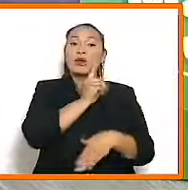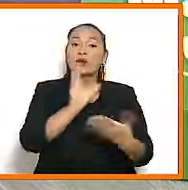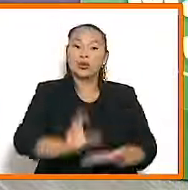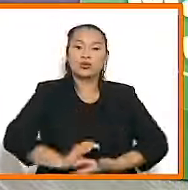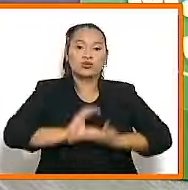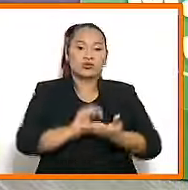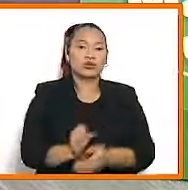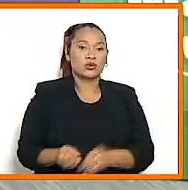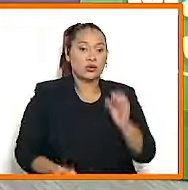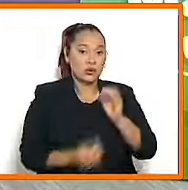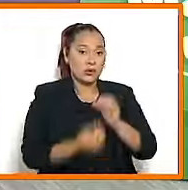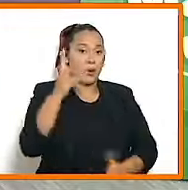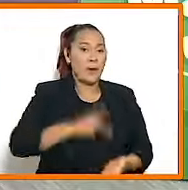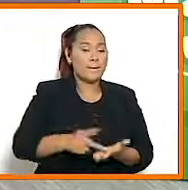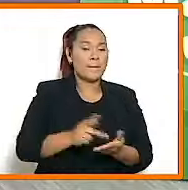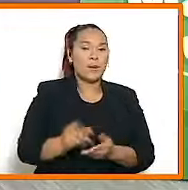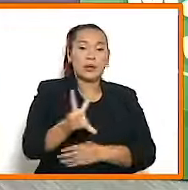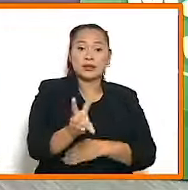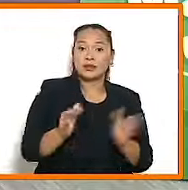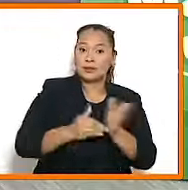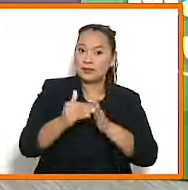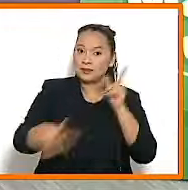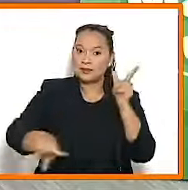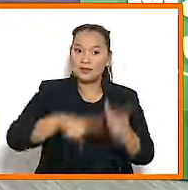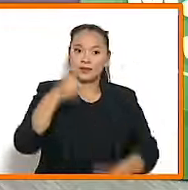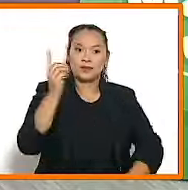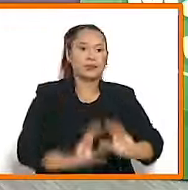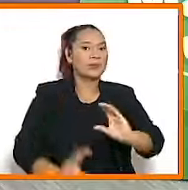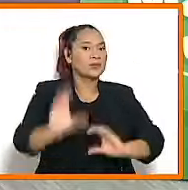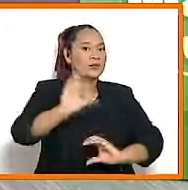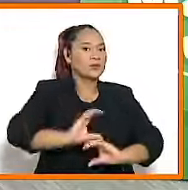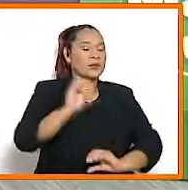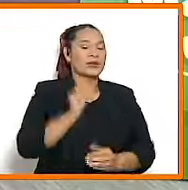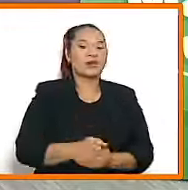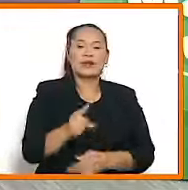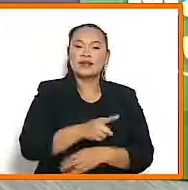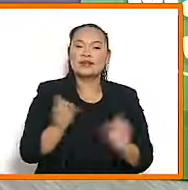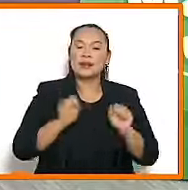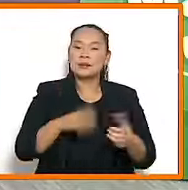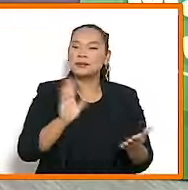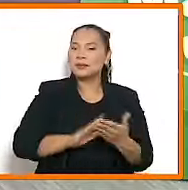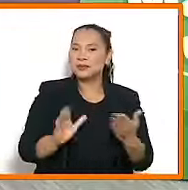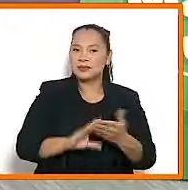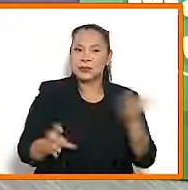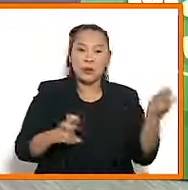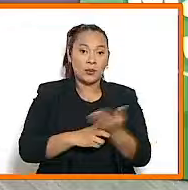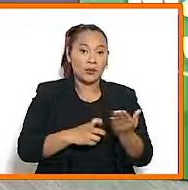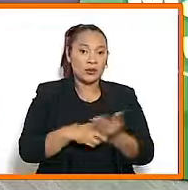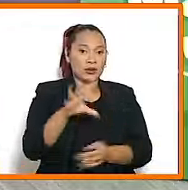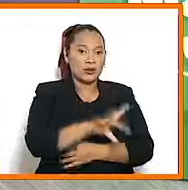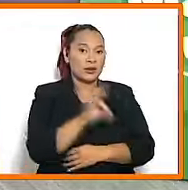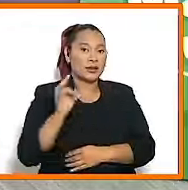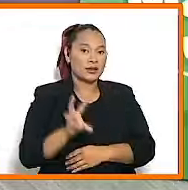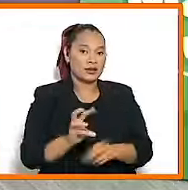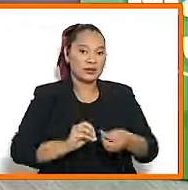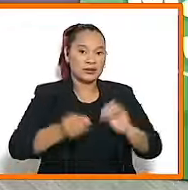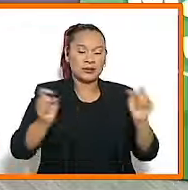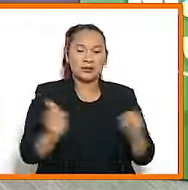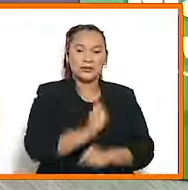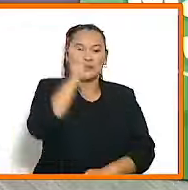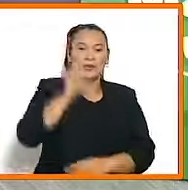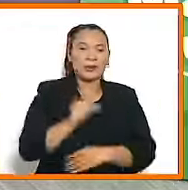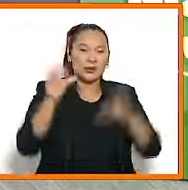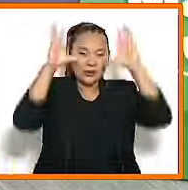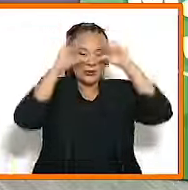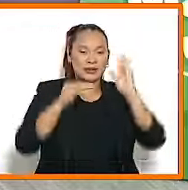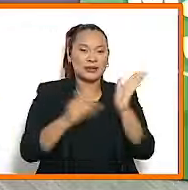nuevo monto está en 7 millones de lempiras al realizar tu jugada doble. Aún estás a tiempo de adquirir tus 6 números favoritos para esta noche millonaria.